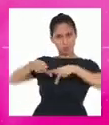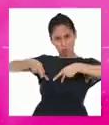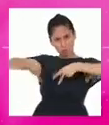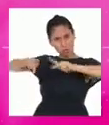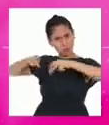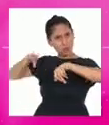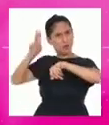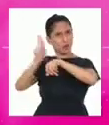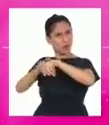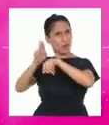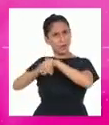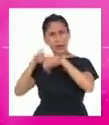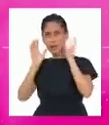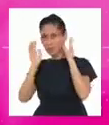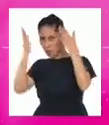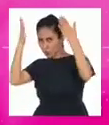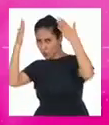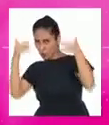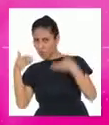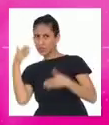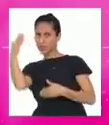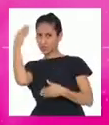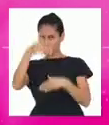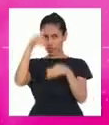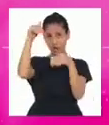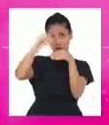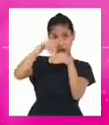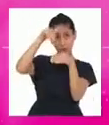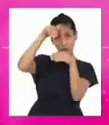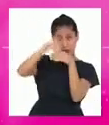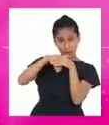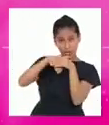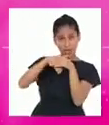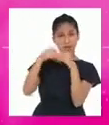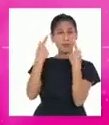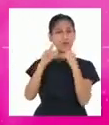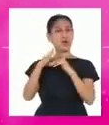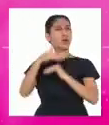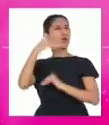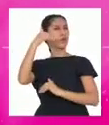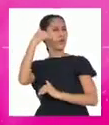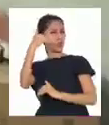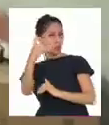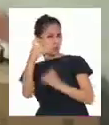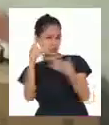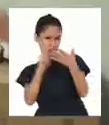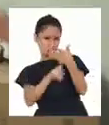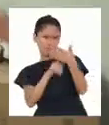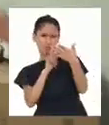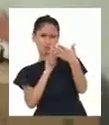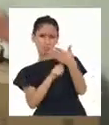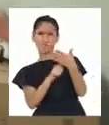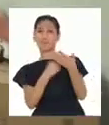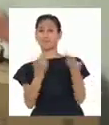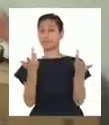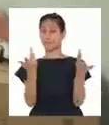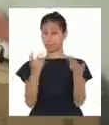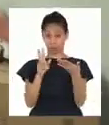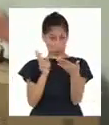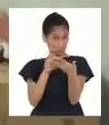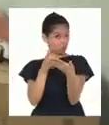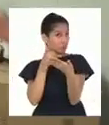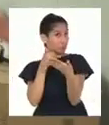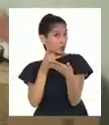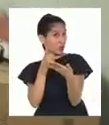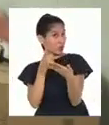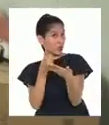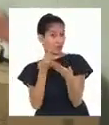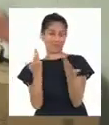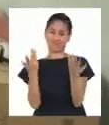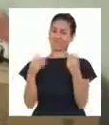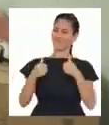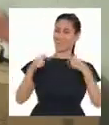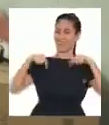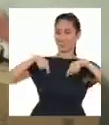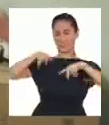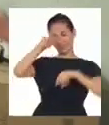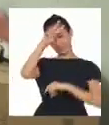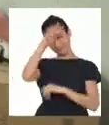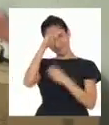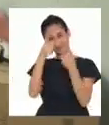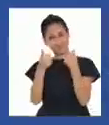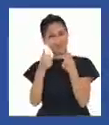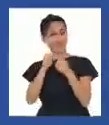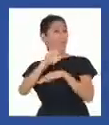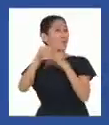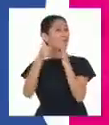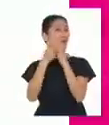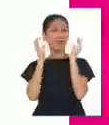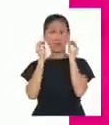y significaba un paso más hacia la democracia electoral. Muy bien, por nuestro país, por todas las